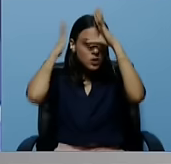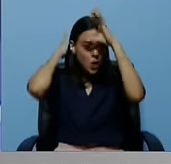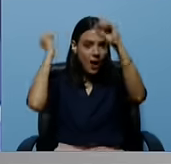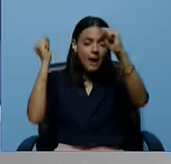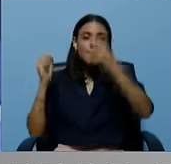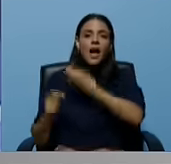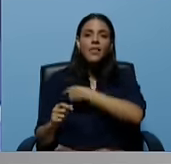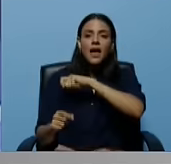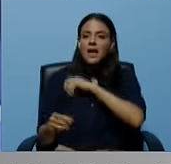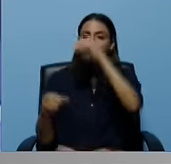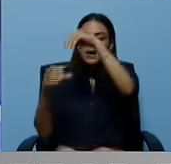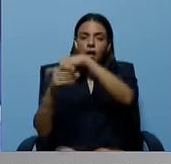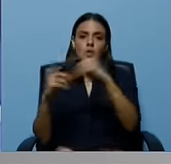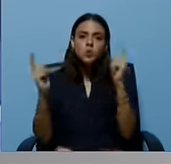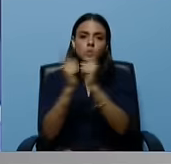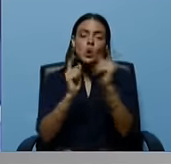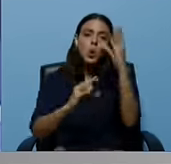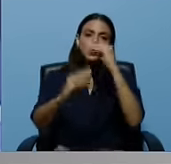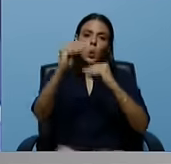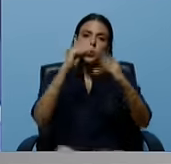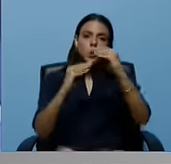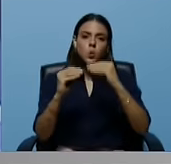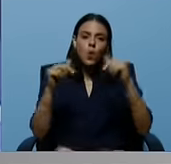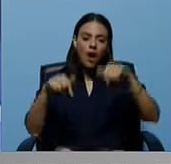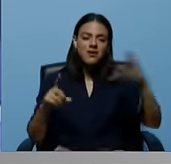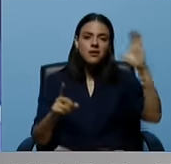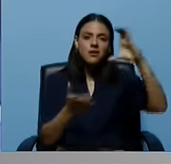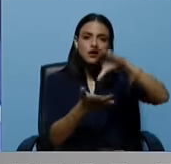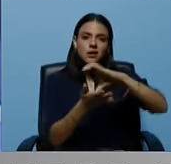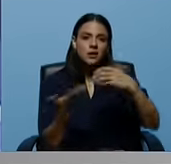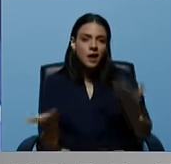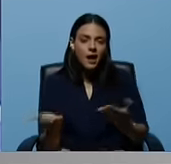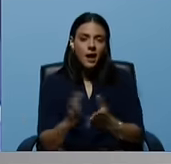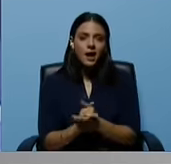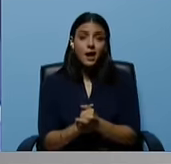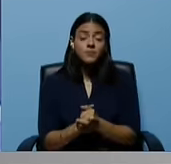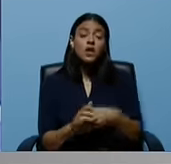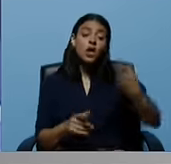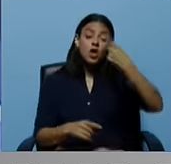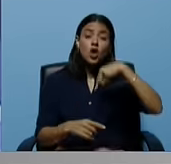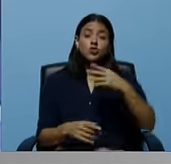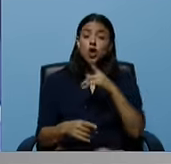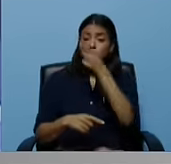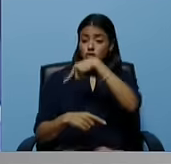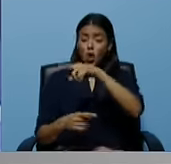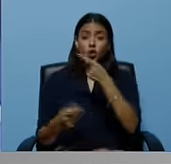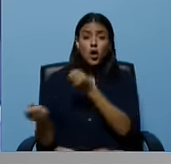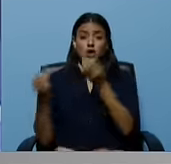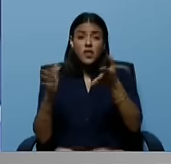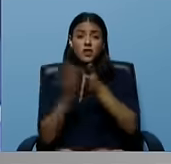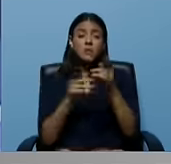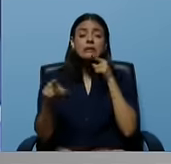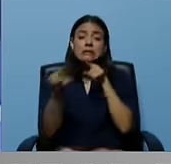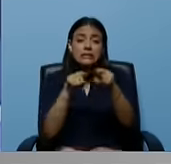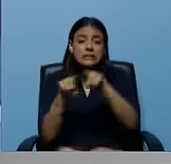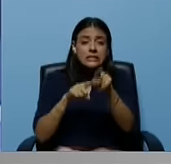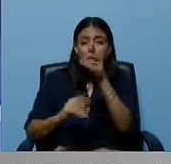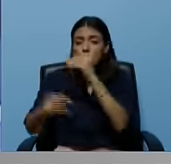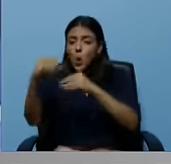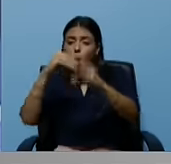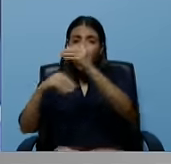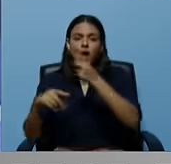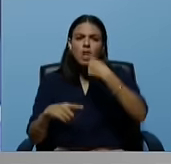de España aquí en Caracas. Como los chismes se matan sacando todo para lo claro,